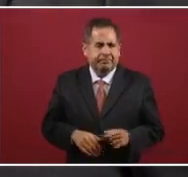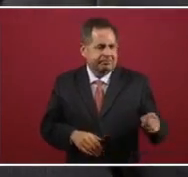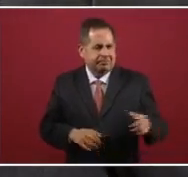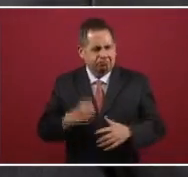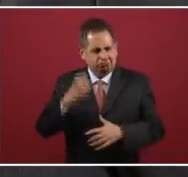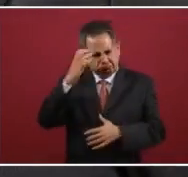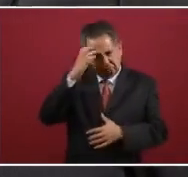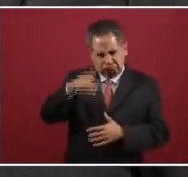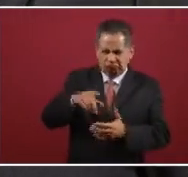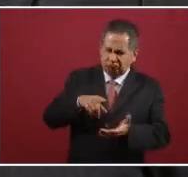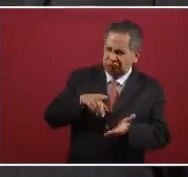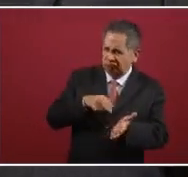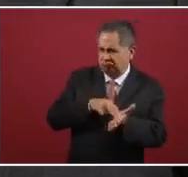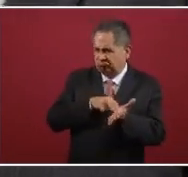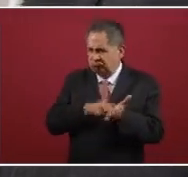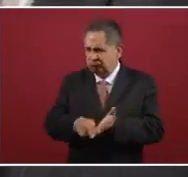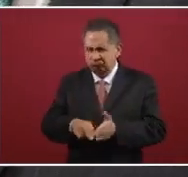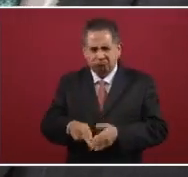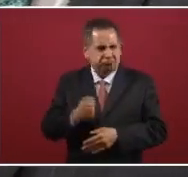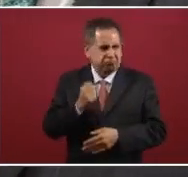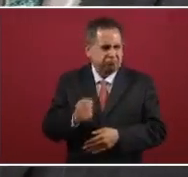criminal que sea,